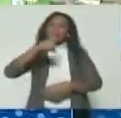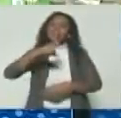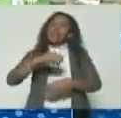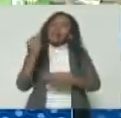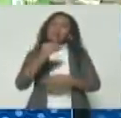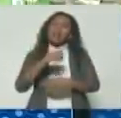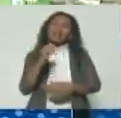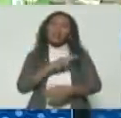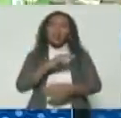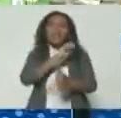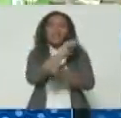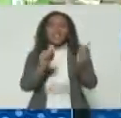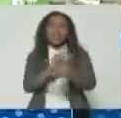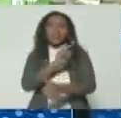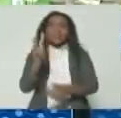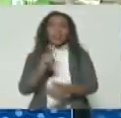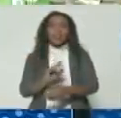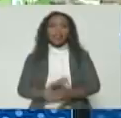vicepresidenta, por favor.